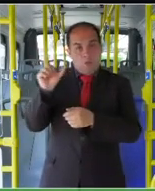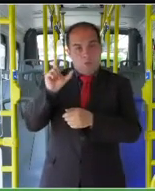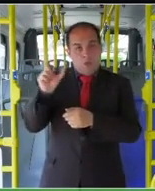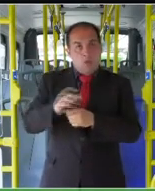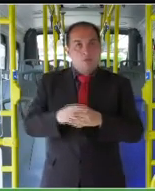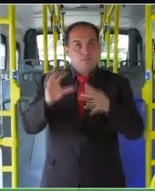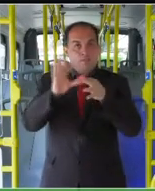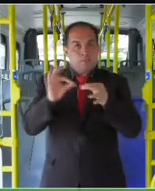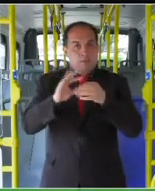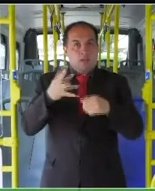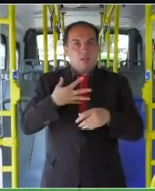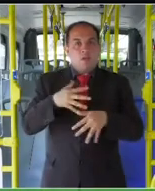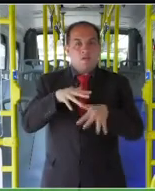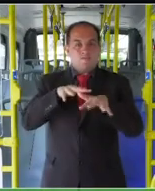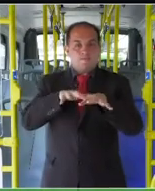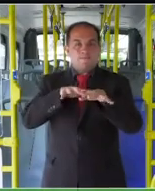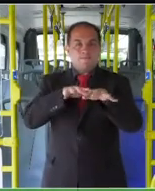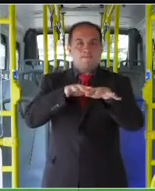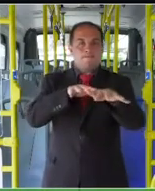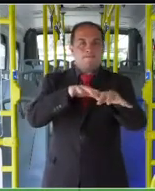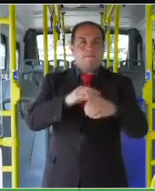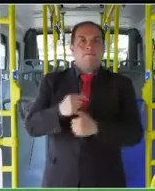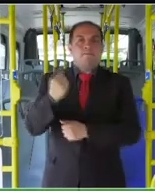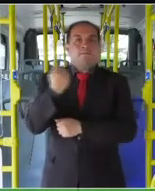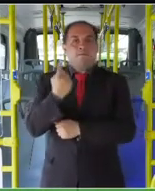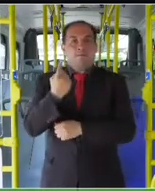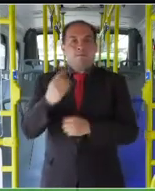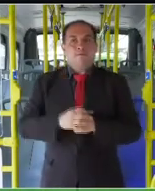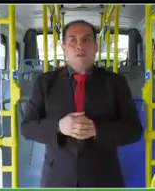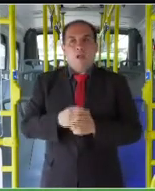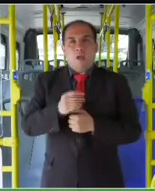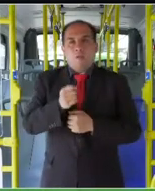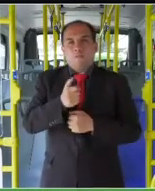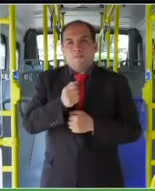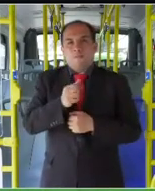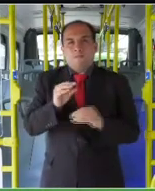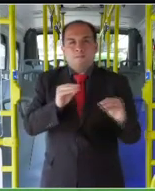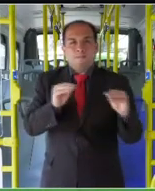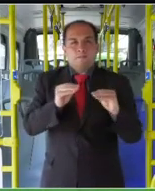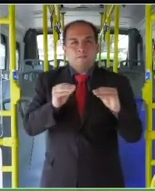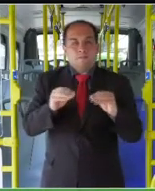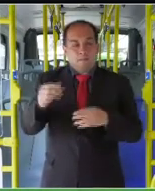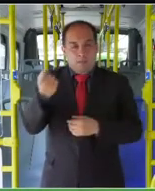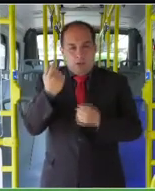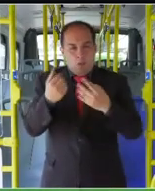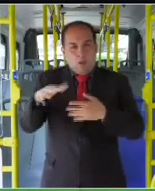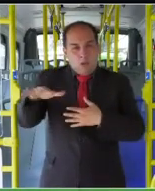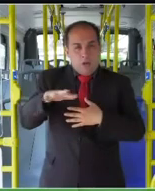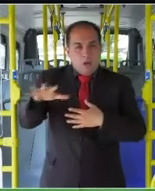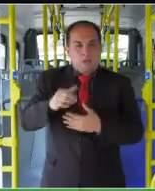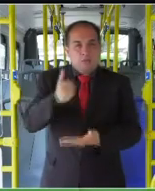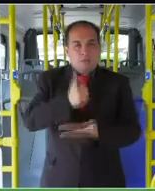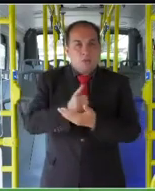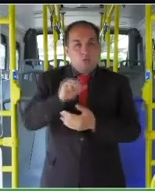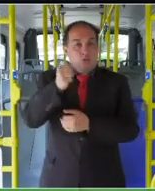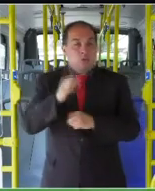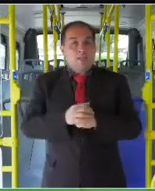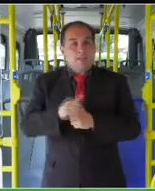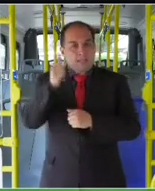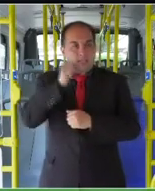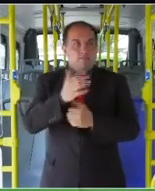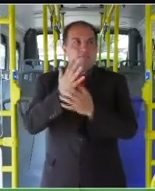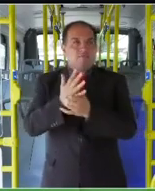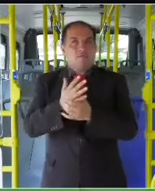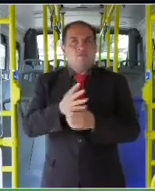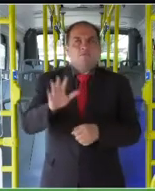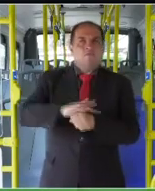de que hay mucho tráfico, de que hay poca movilidad en una zona de la ciudad o en otra, siempre se dice, ¿y